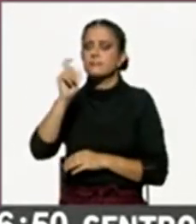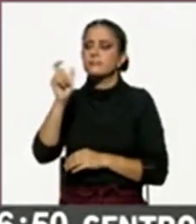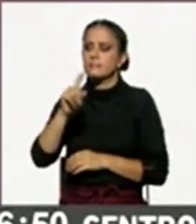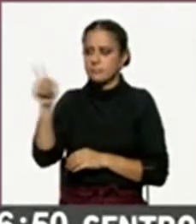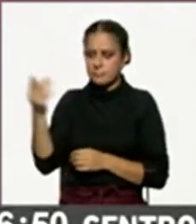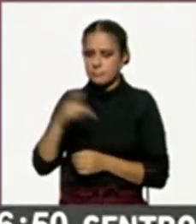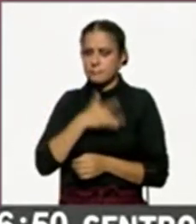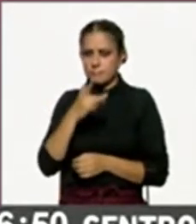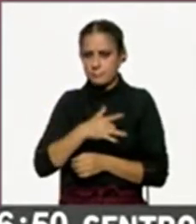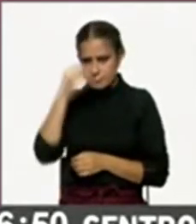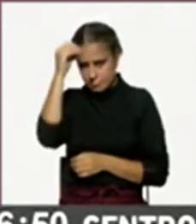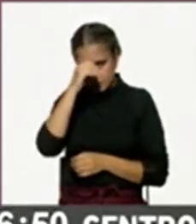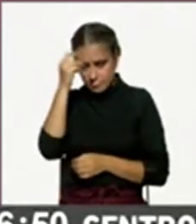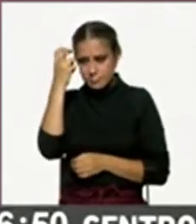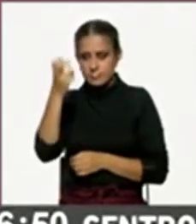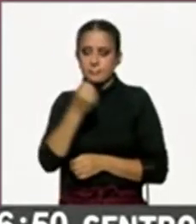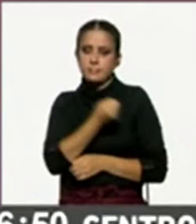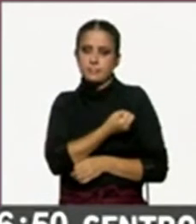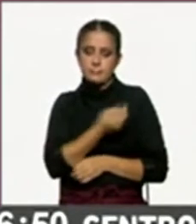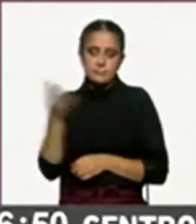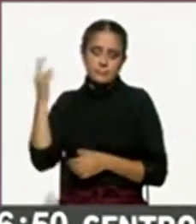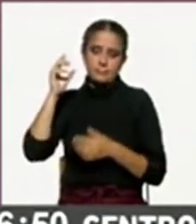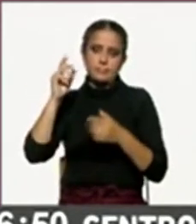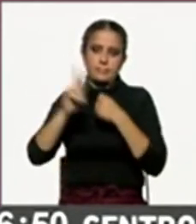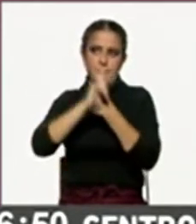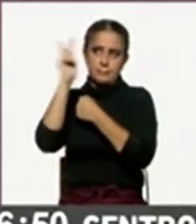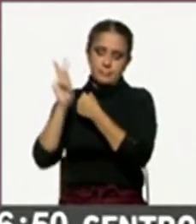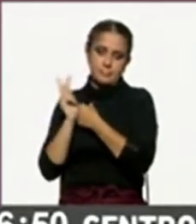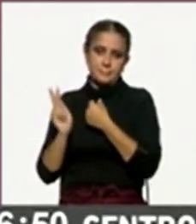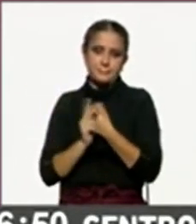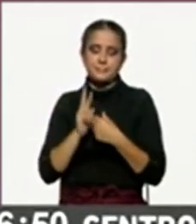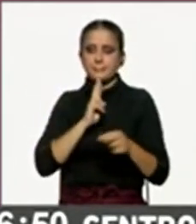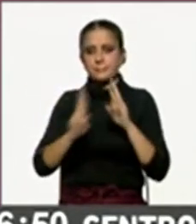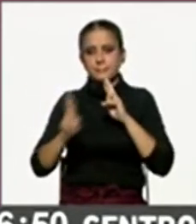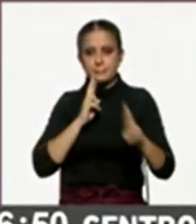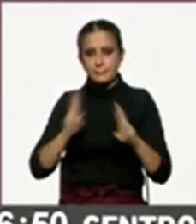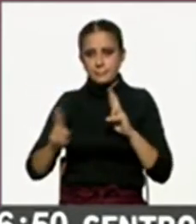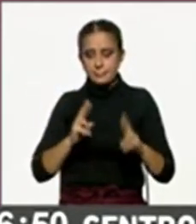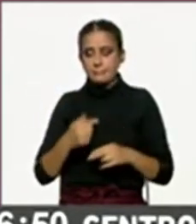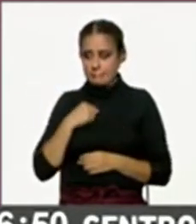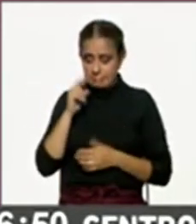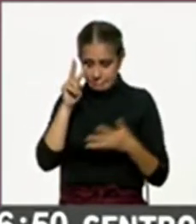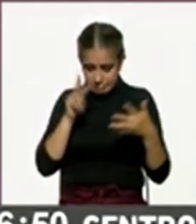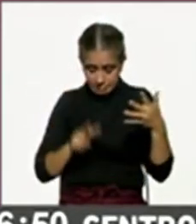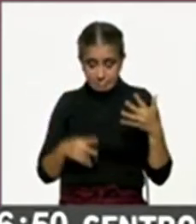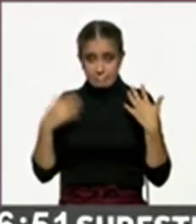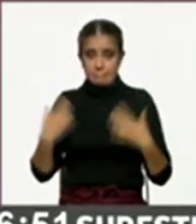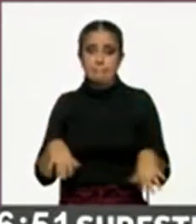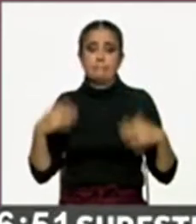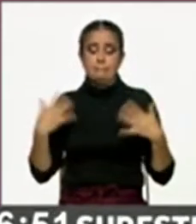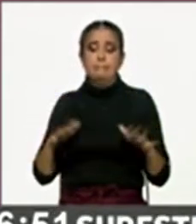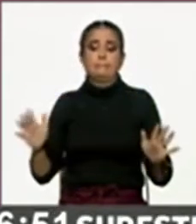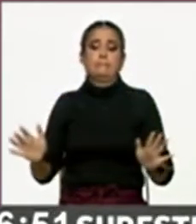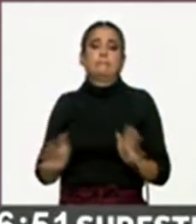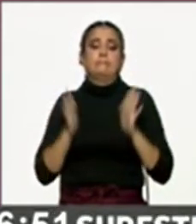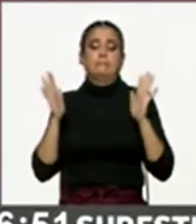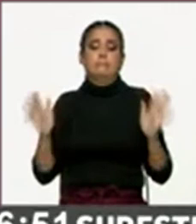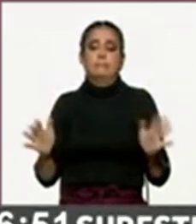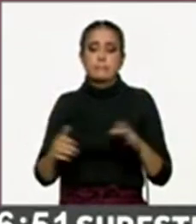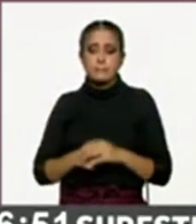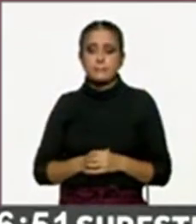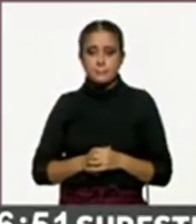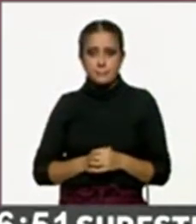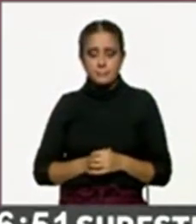estos 29 países, la verdad es que sí me dejó un poco sorprendido por pues yo te diré el nivel